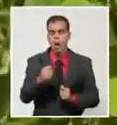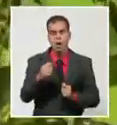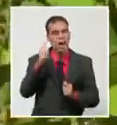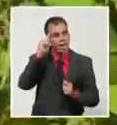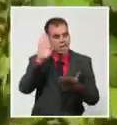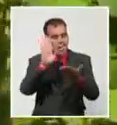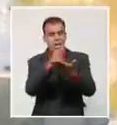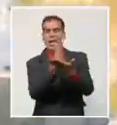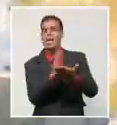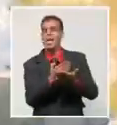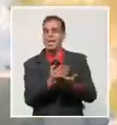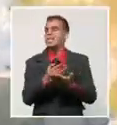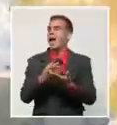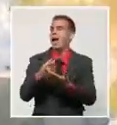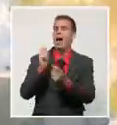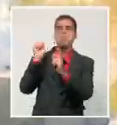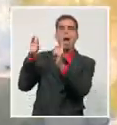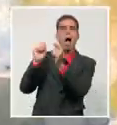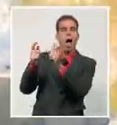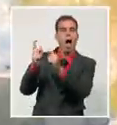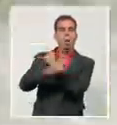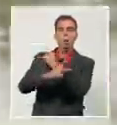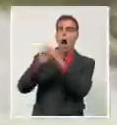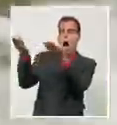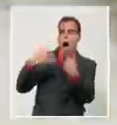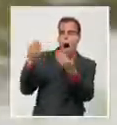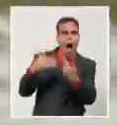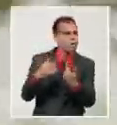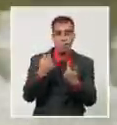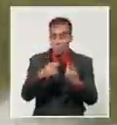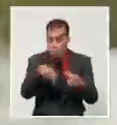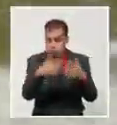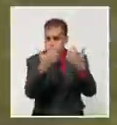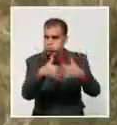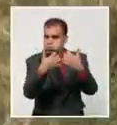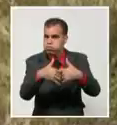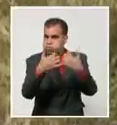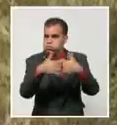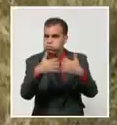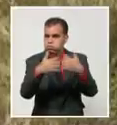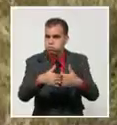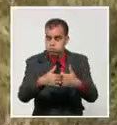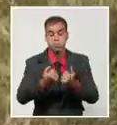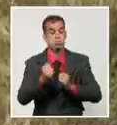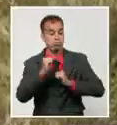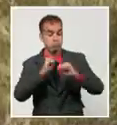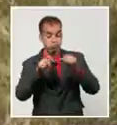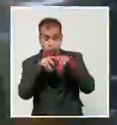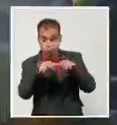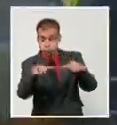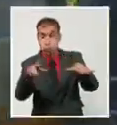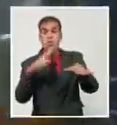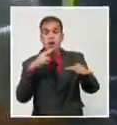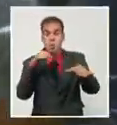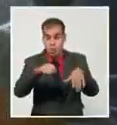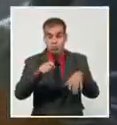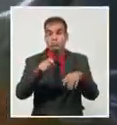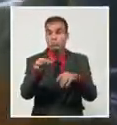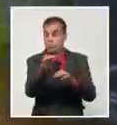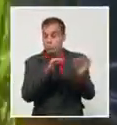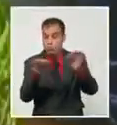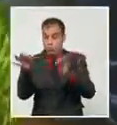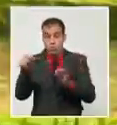importadora, encadenar producciones y fomentar el autoabastecimiento municipal son desafíos de cada jornada para